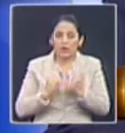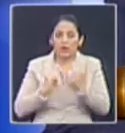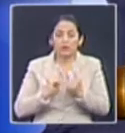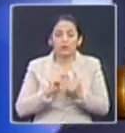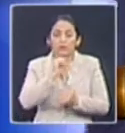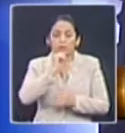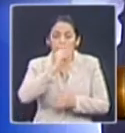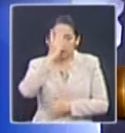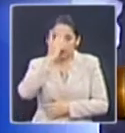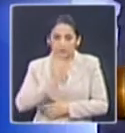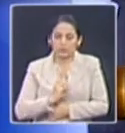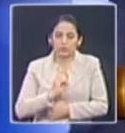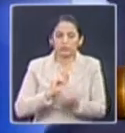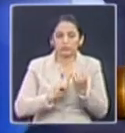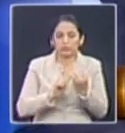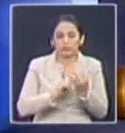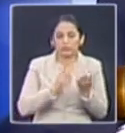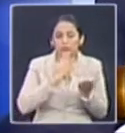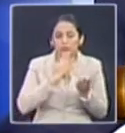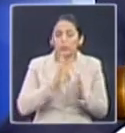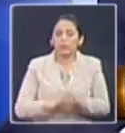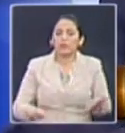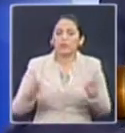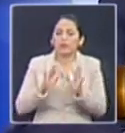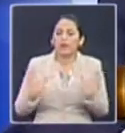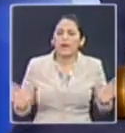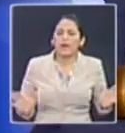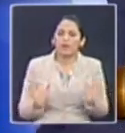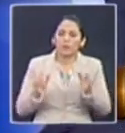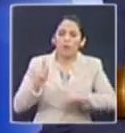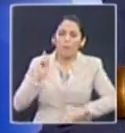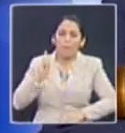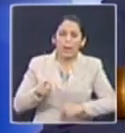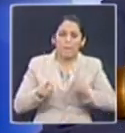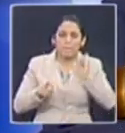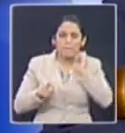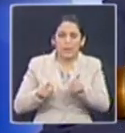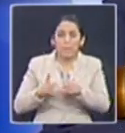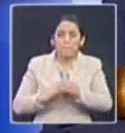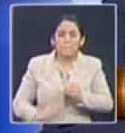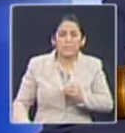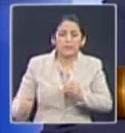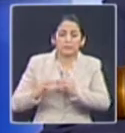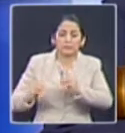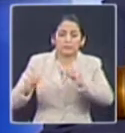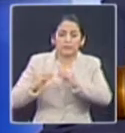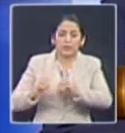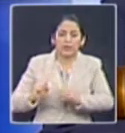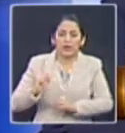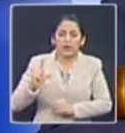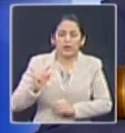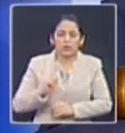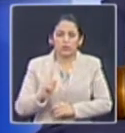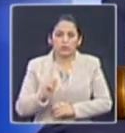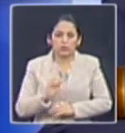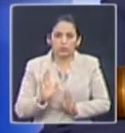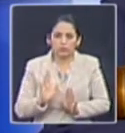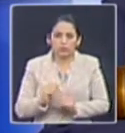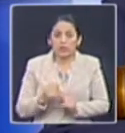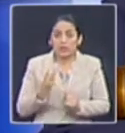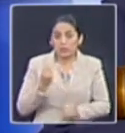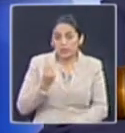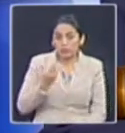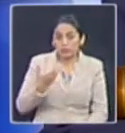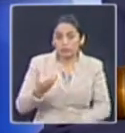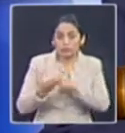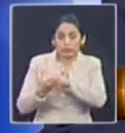esté más bien incentivando y no imponiendo tasas ni costos adicionales al manejo de liquidez, yo creo que eso